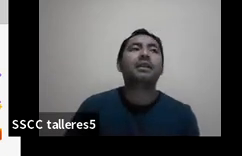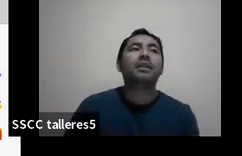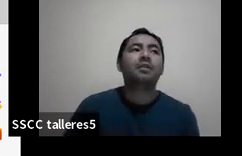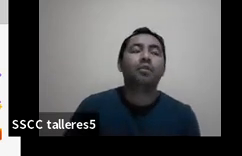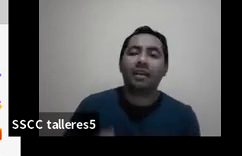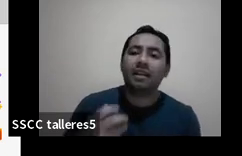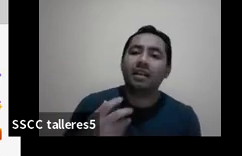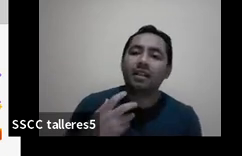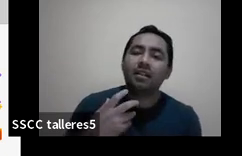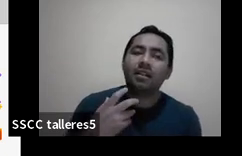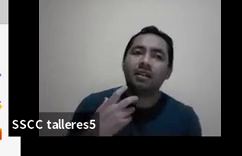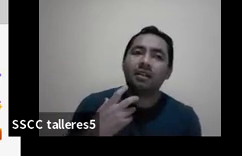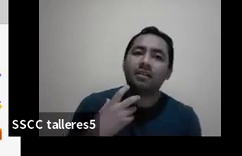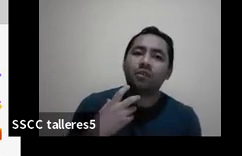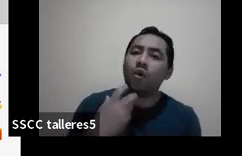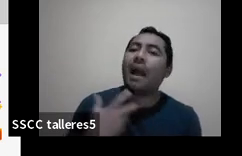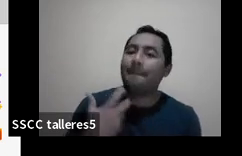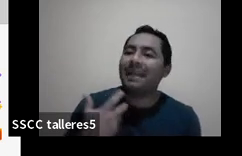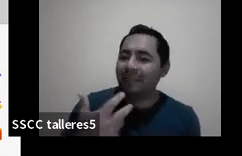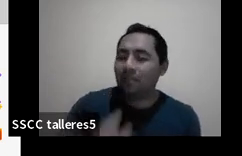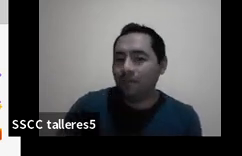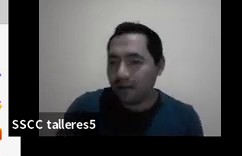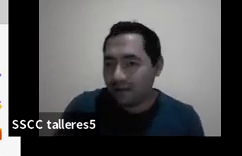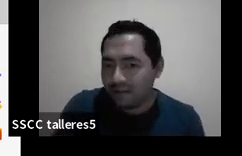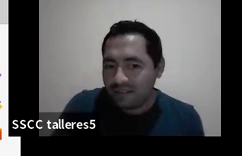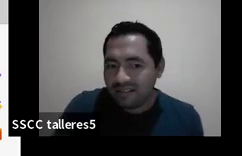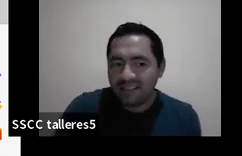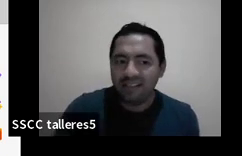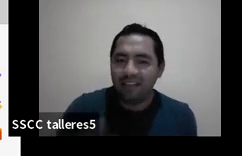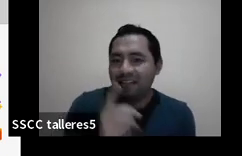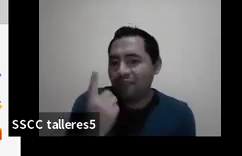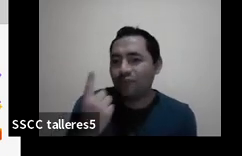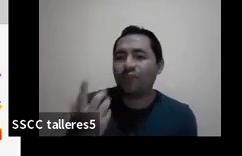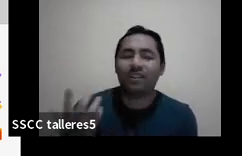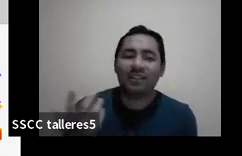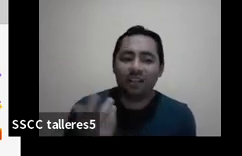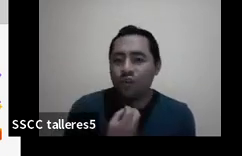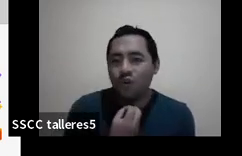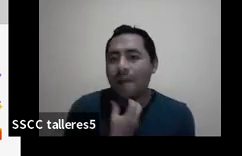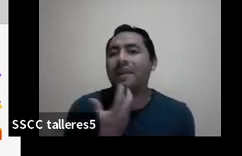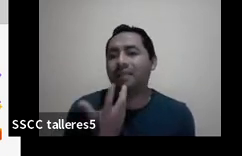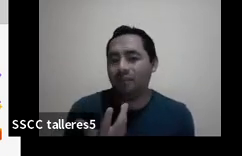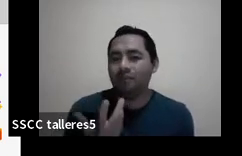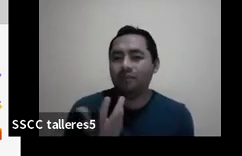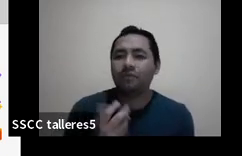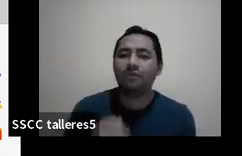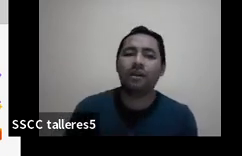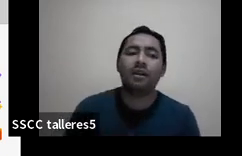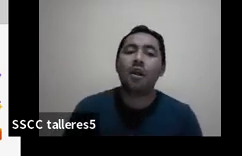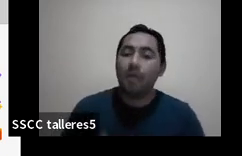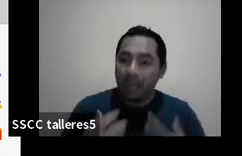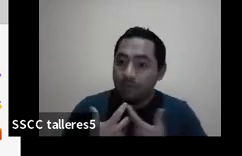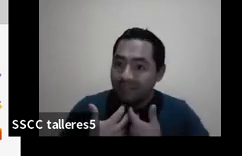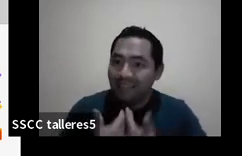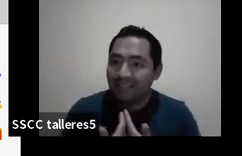¿Ya? Porque no han aprendido a hablar. Ese es el único detalle, no lo han aprendido,